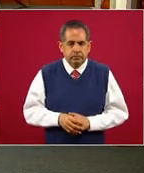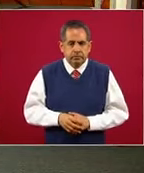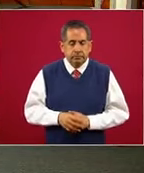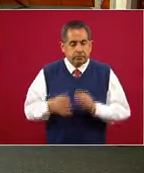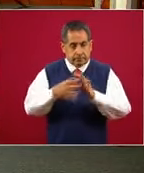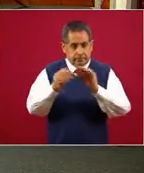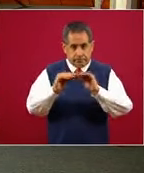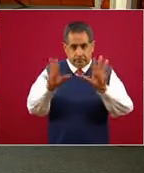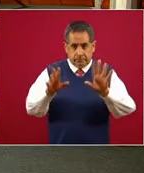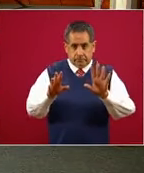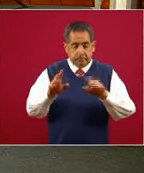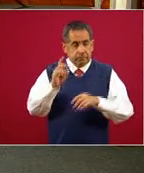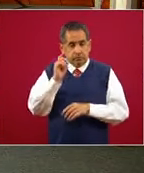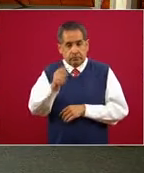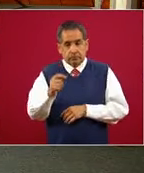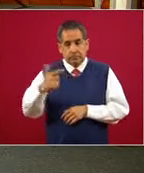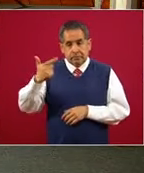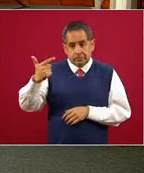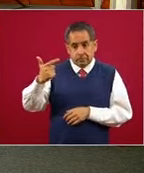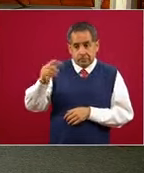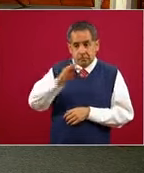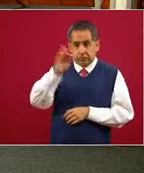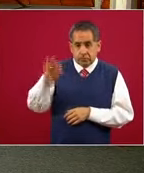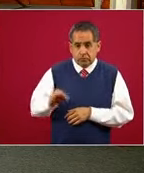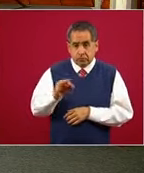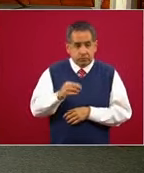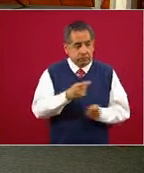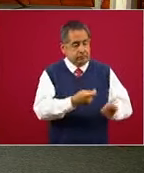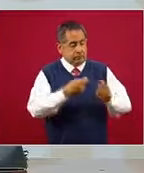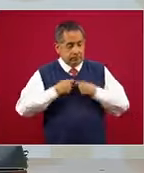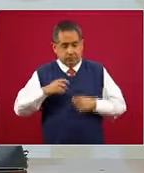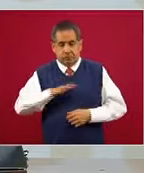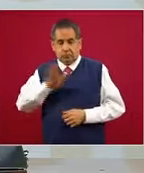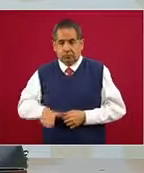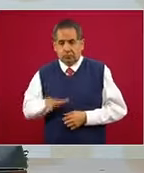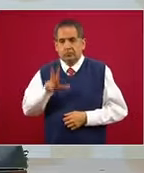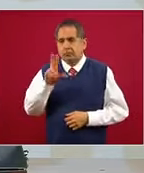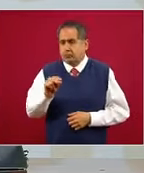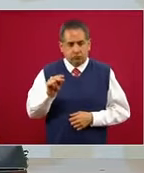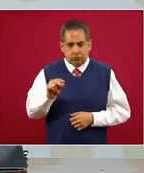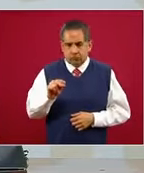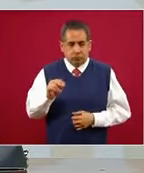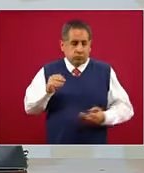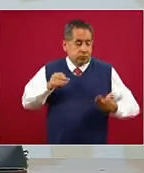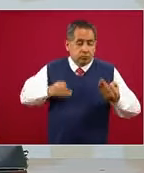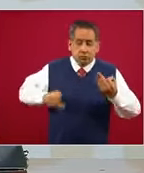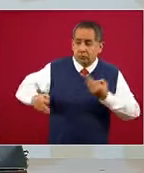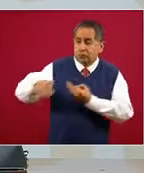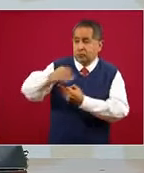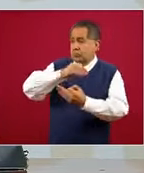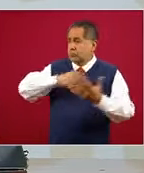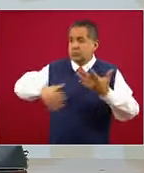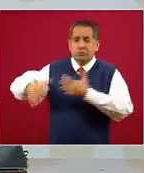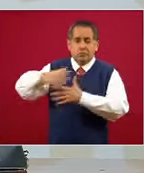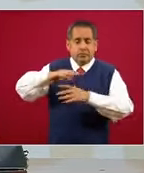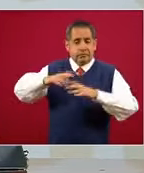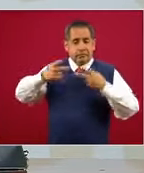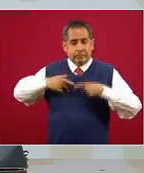Solo para aclarar, no es que 7% de los refrescos contribuyen a la mortalidad. Del total de muertes que hay en México,